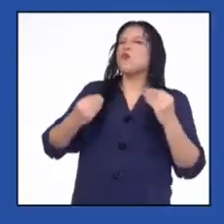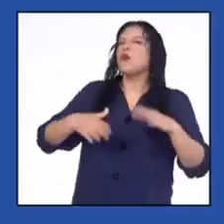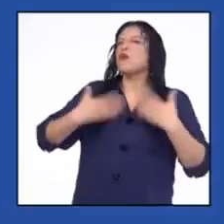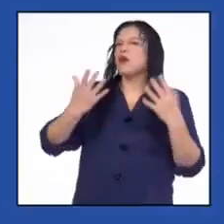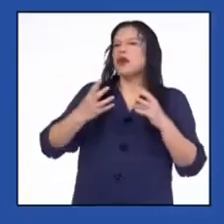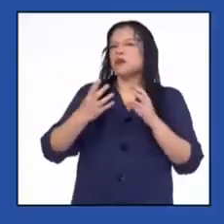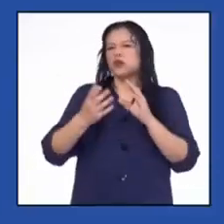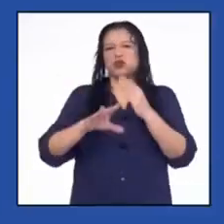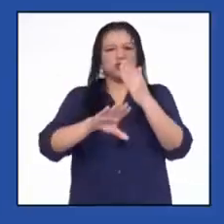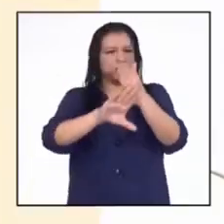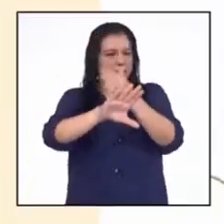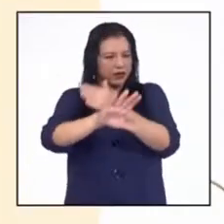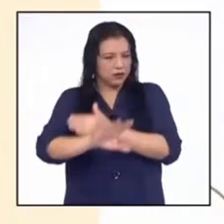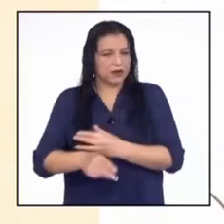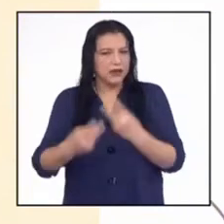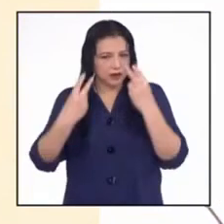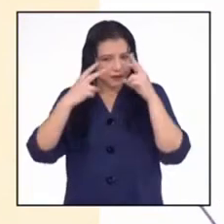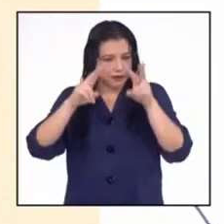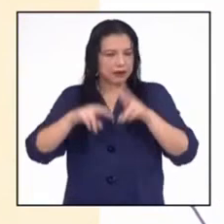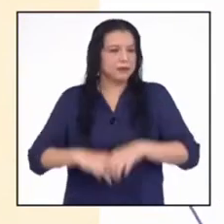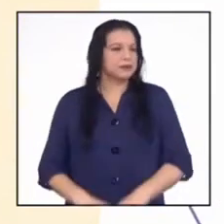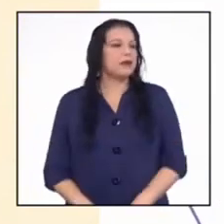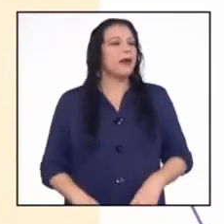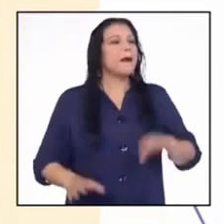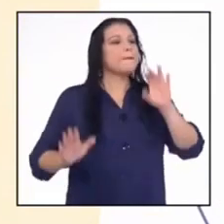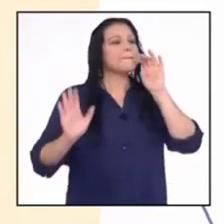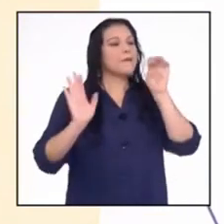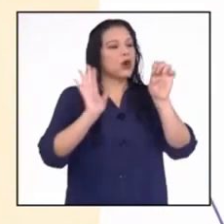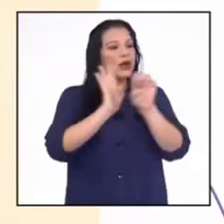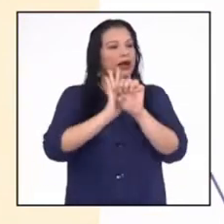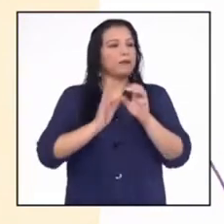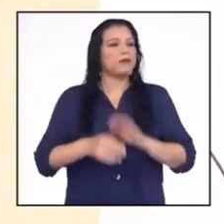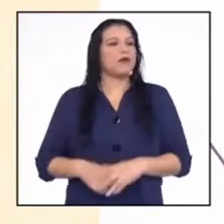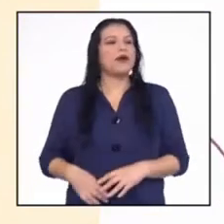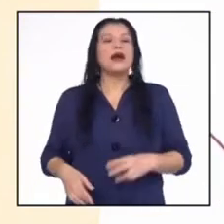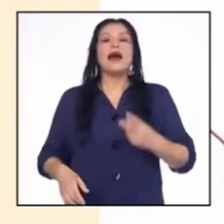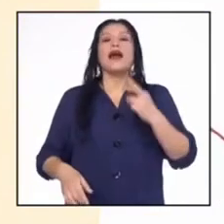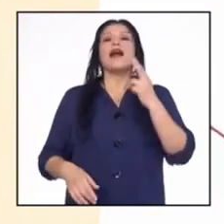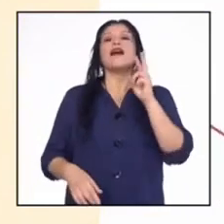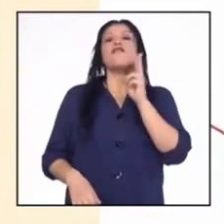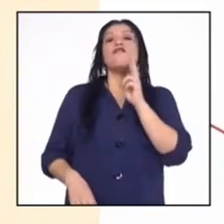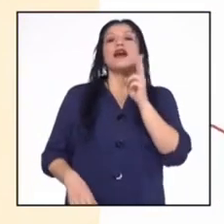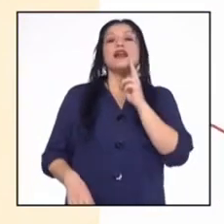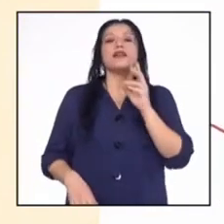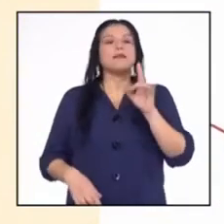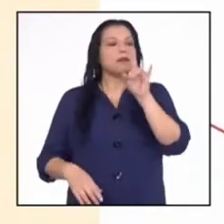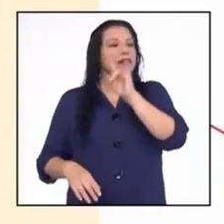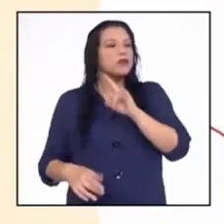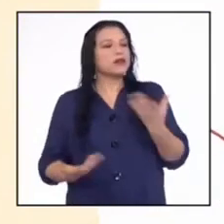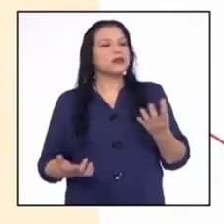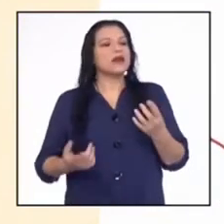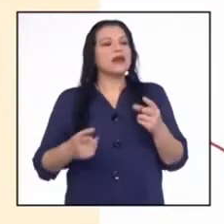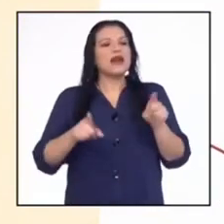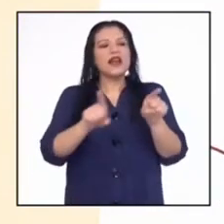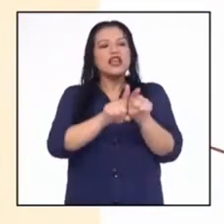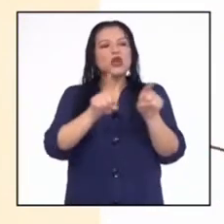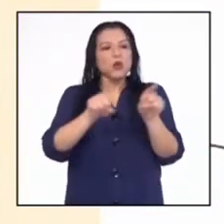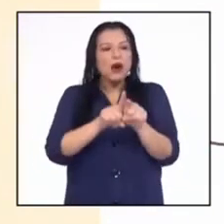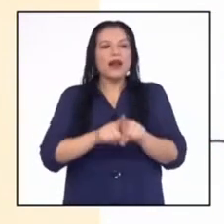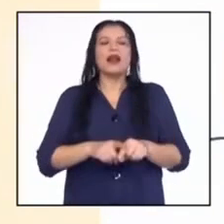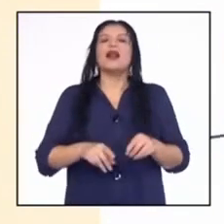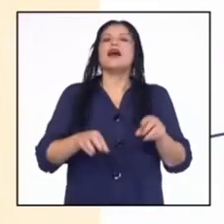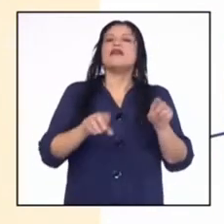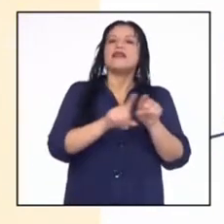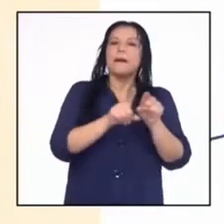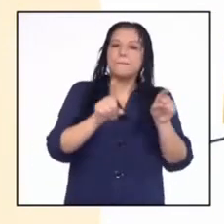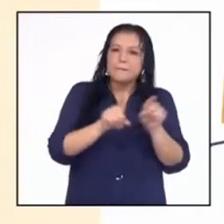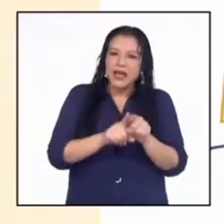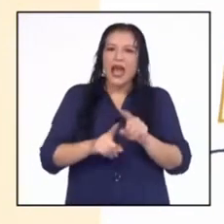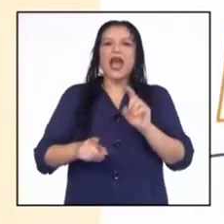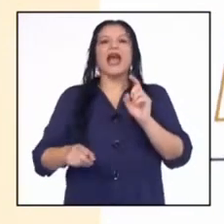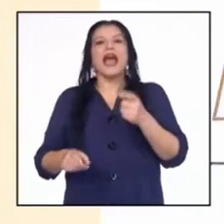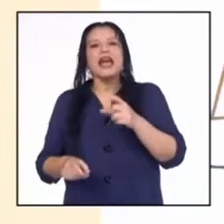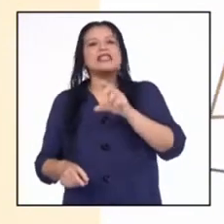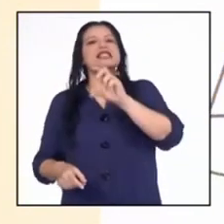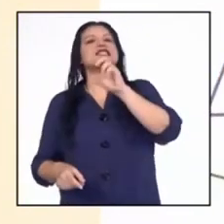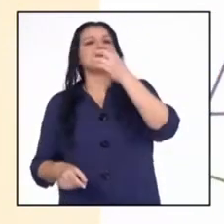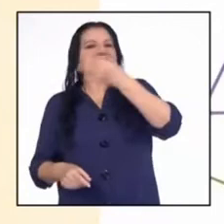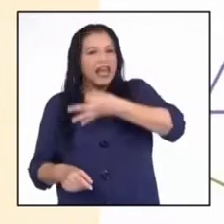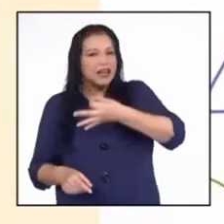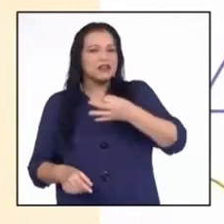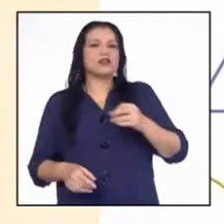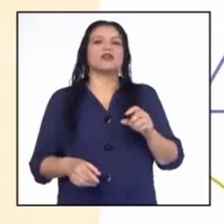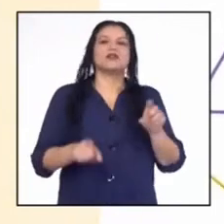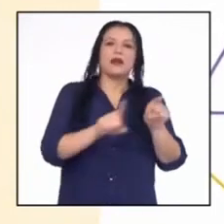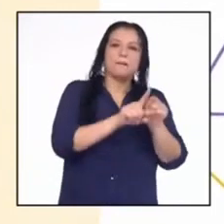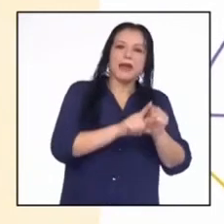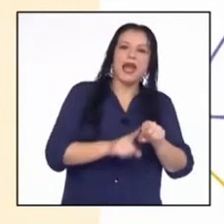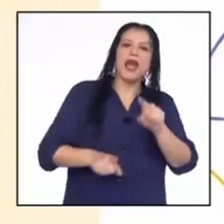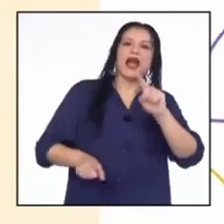mejorar. Por ejemplo, en verde vemos que has usado 2 veces seguidas la frase "también es cierto".